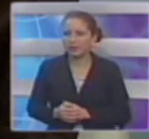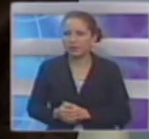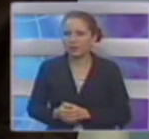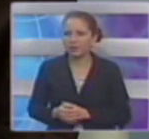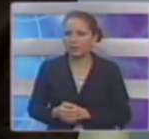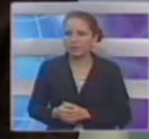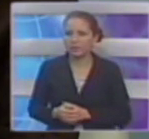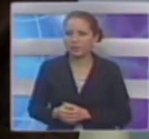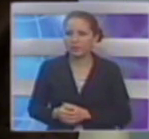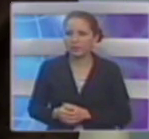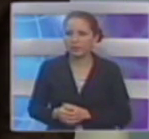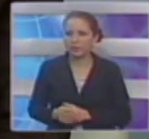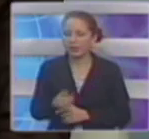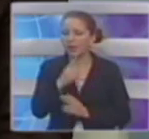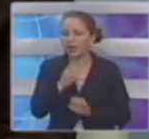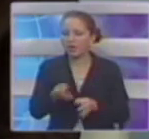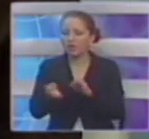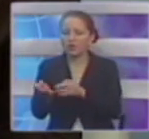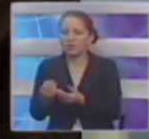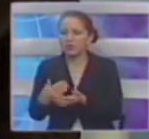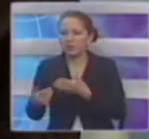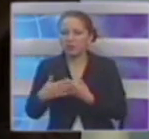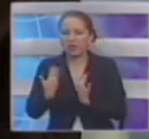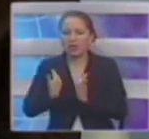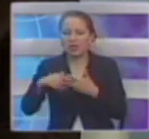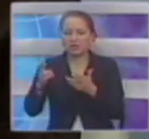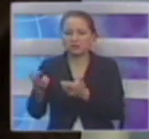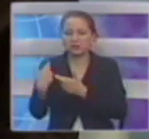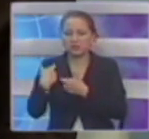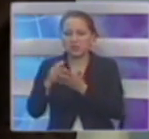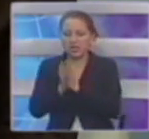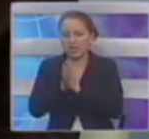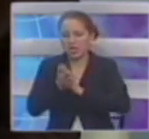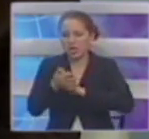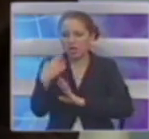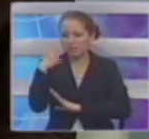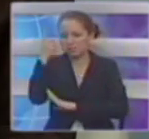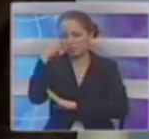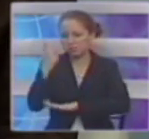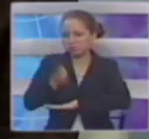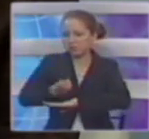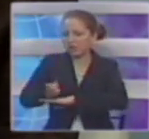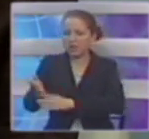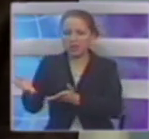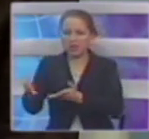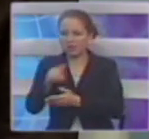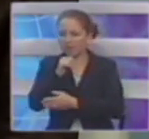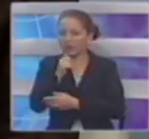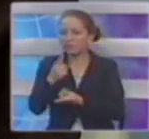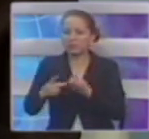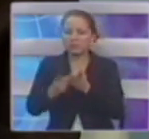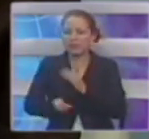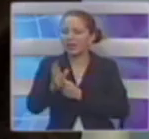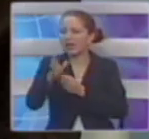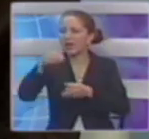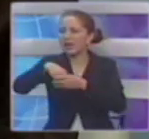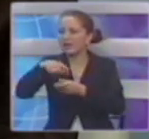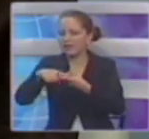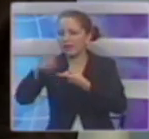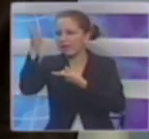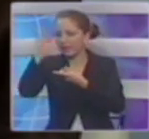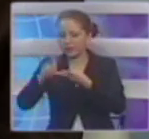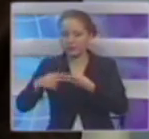esta forma irresponsable de gobernar. Mire usted lo que está pasando en el Brasil, lo que sucedió